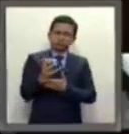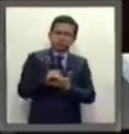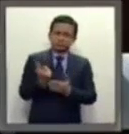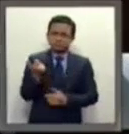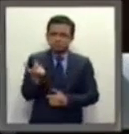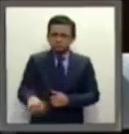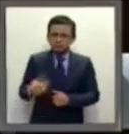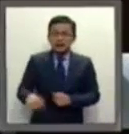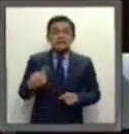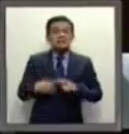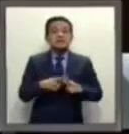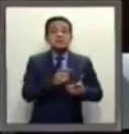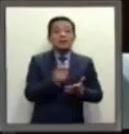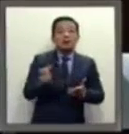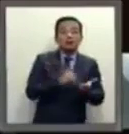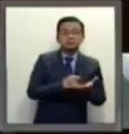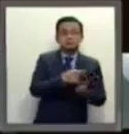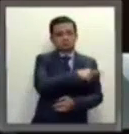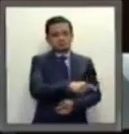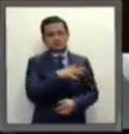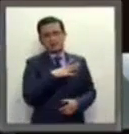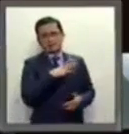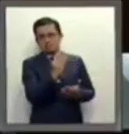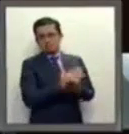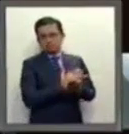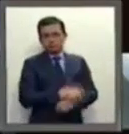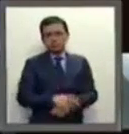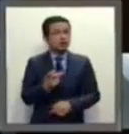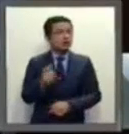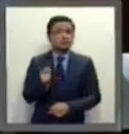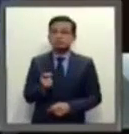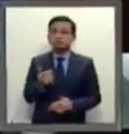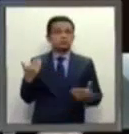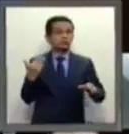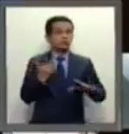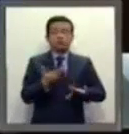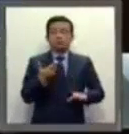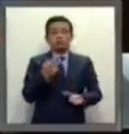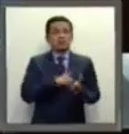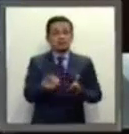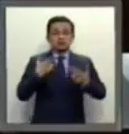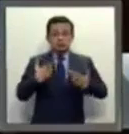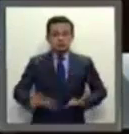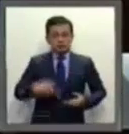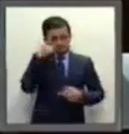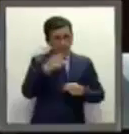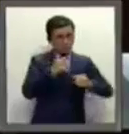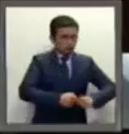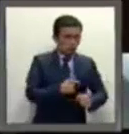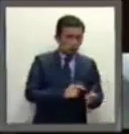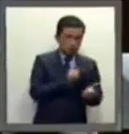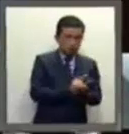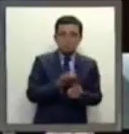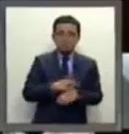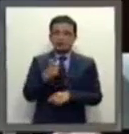gravar a los que menos tienen. Esto en contra de un derecho humano a la seguridad jurídica, puesto que esta ley de ingresos de la